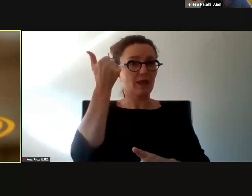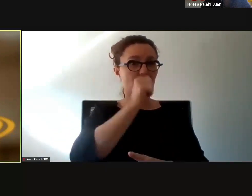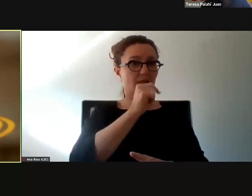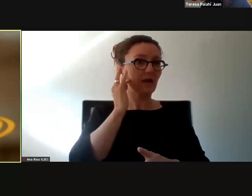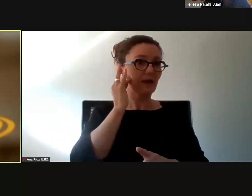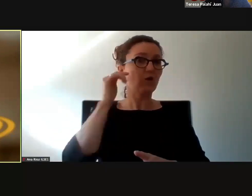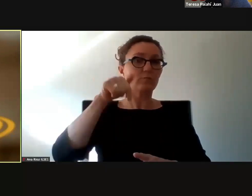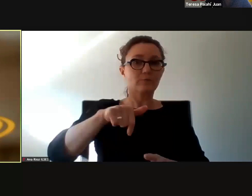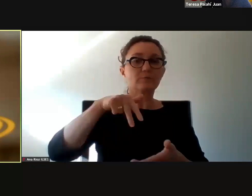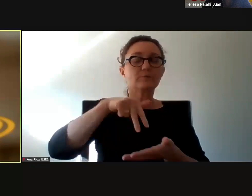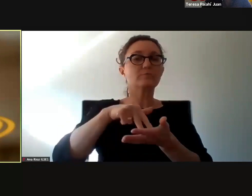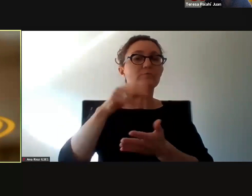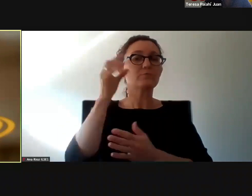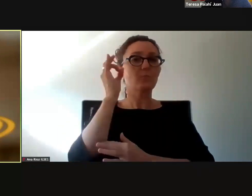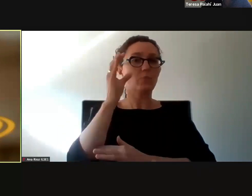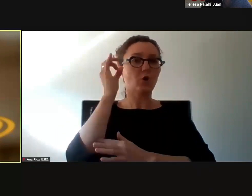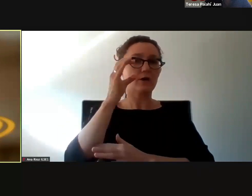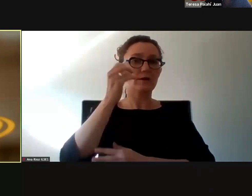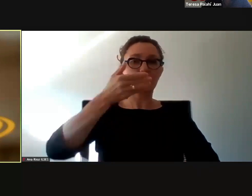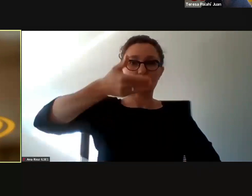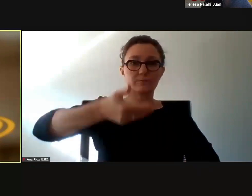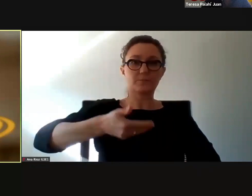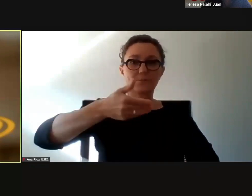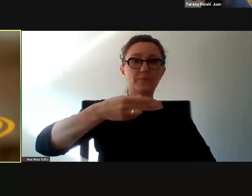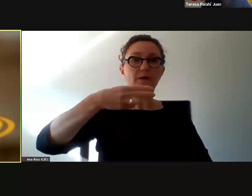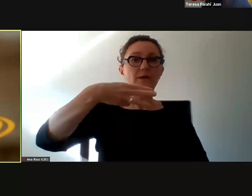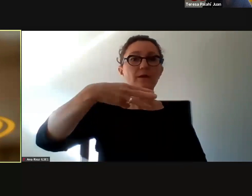como es Miguel Lorente Acosta.